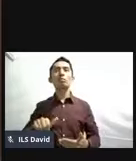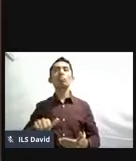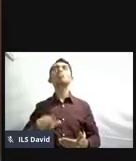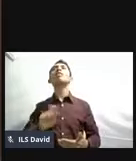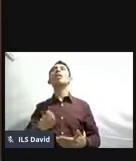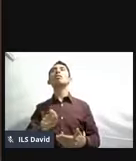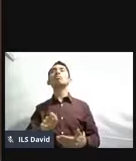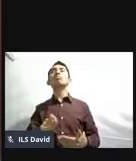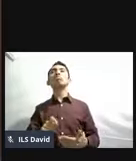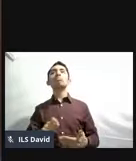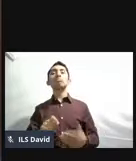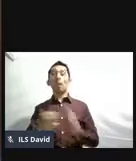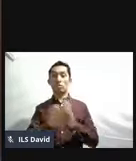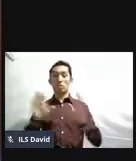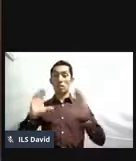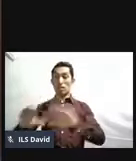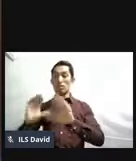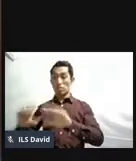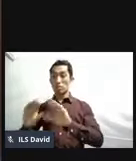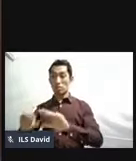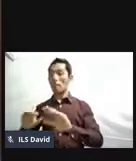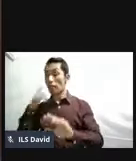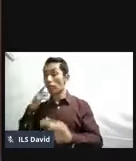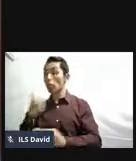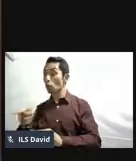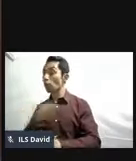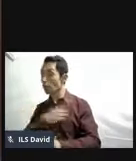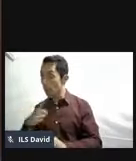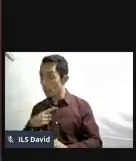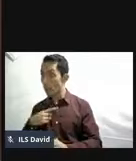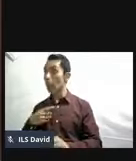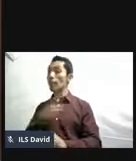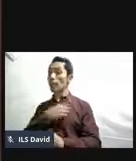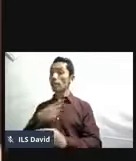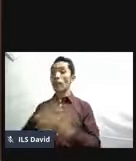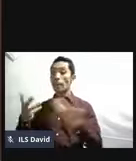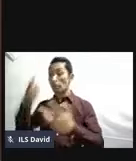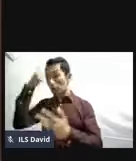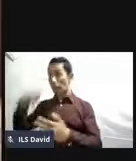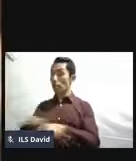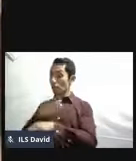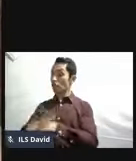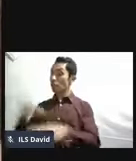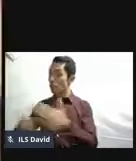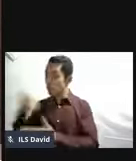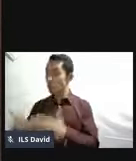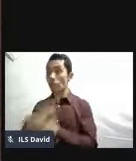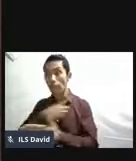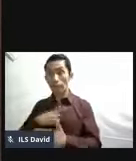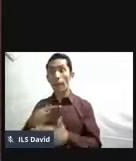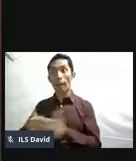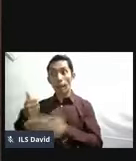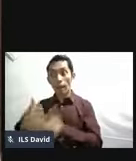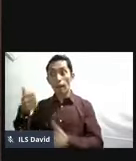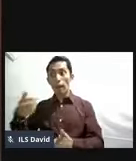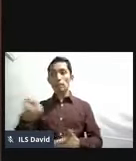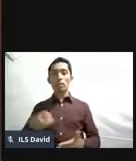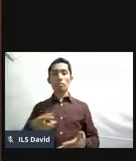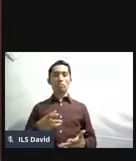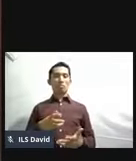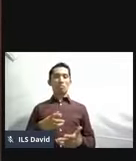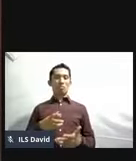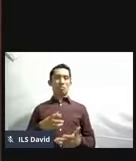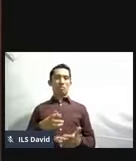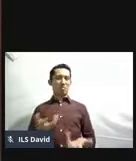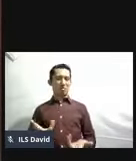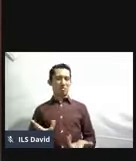interese sea pasar esa asignatura, no importa de qué grado es. Por ejemplo, ahora me voy a un grado superior, las